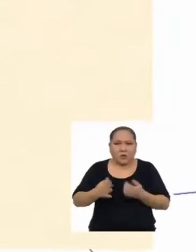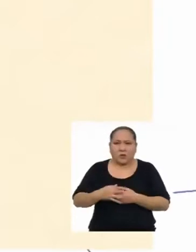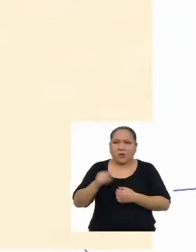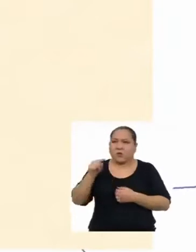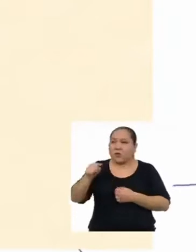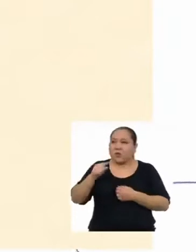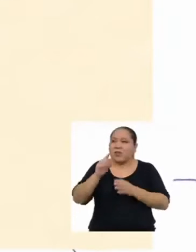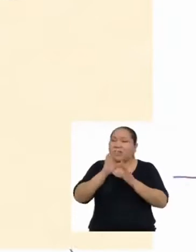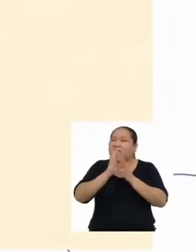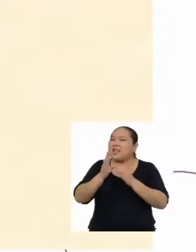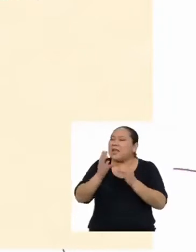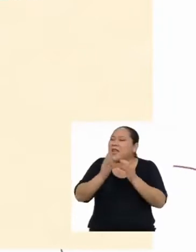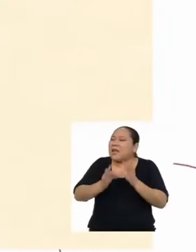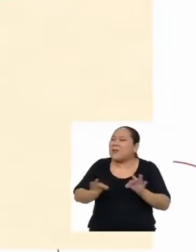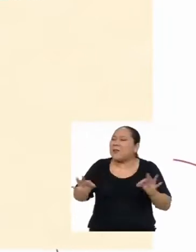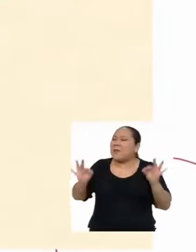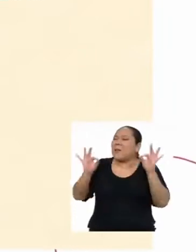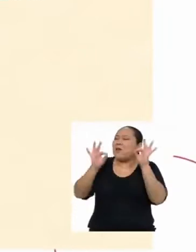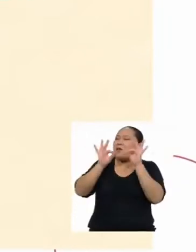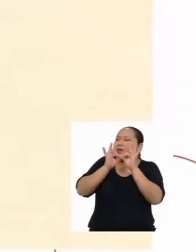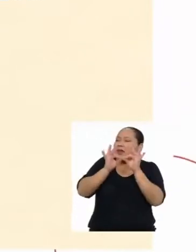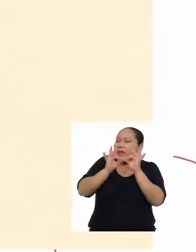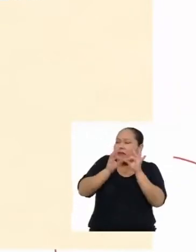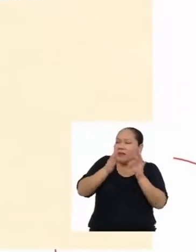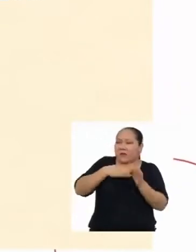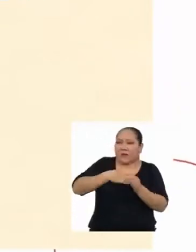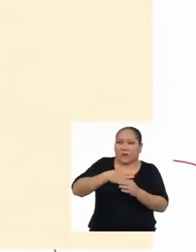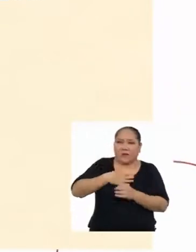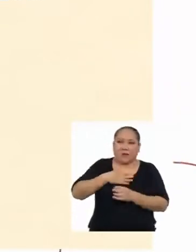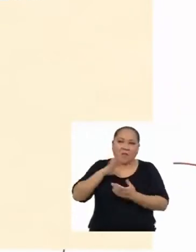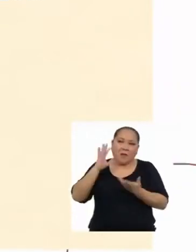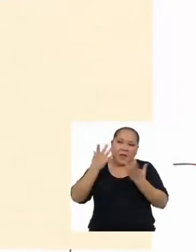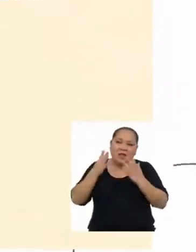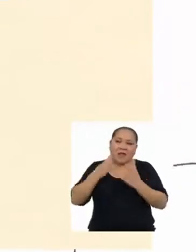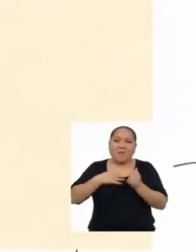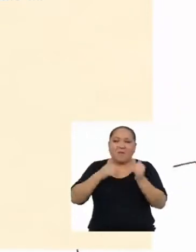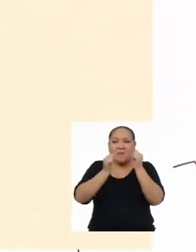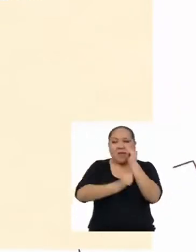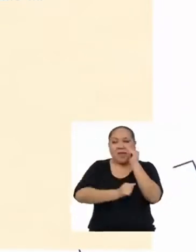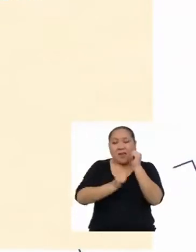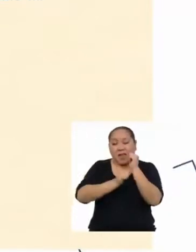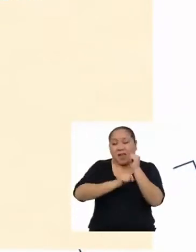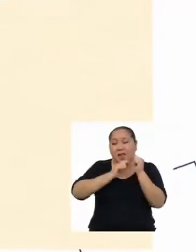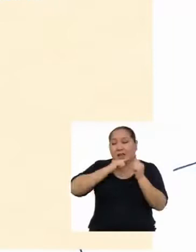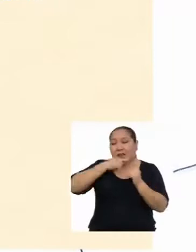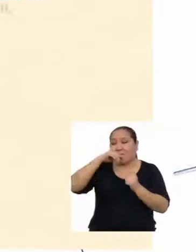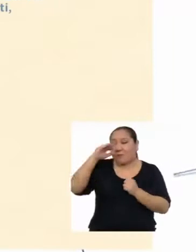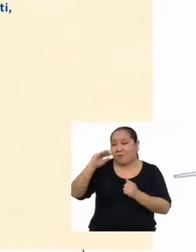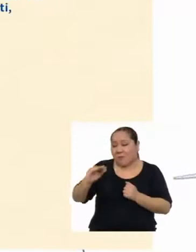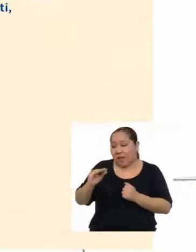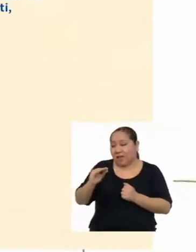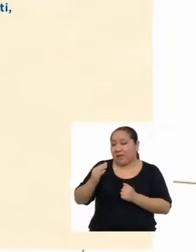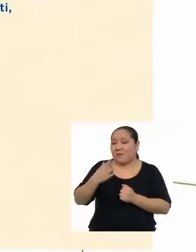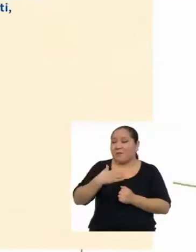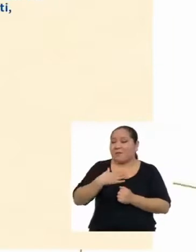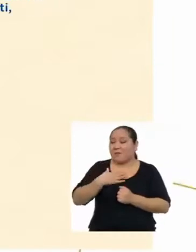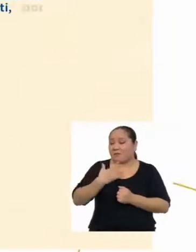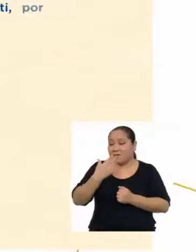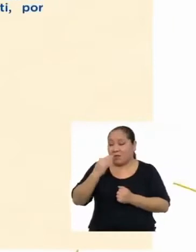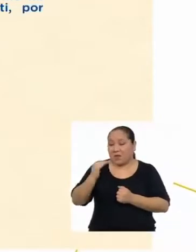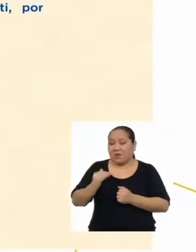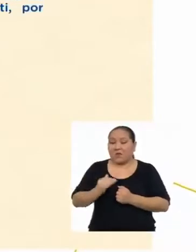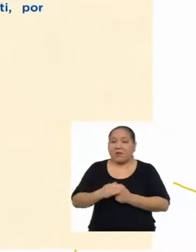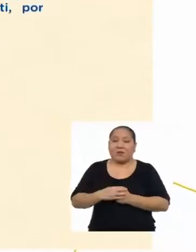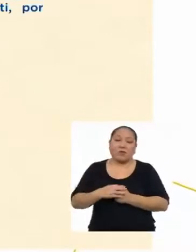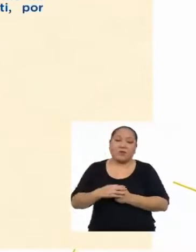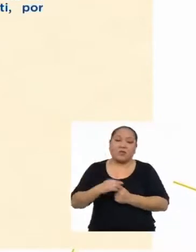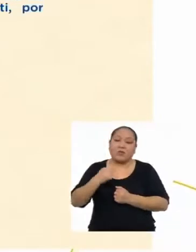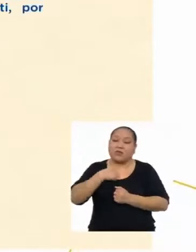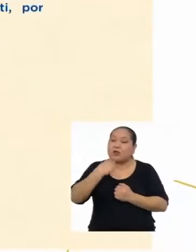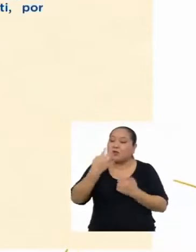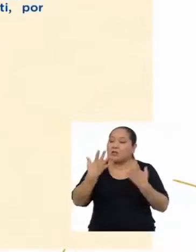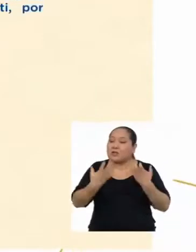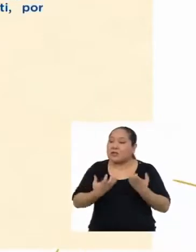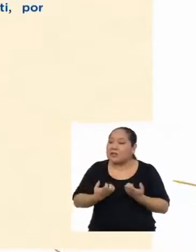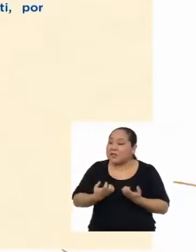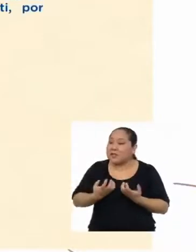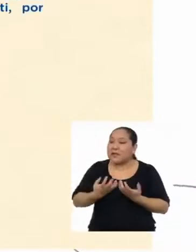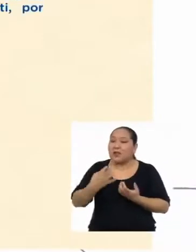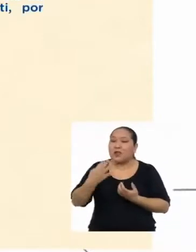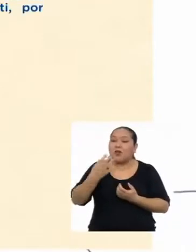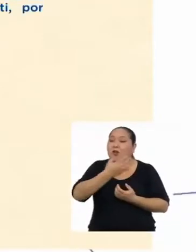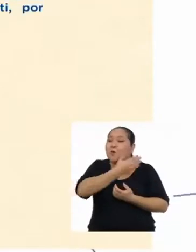mí. Eres como mi hermana menor y siempre voy a querer lo mejor para ti. Por eso quiero proponerte